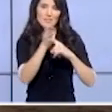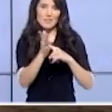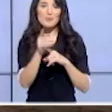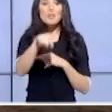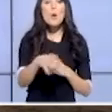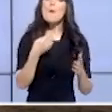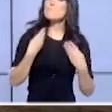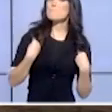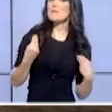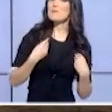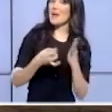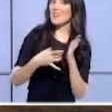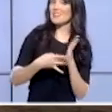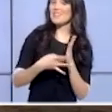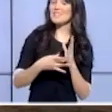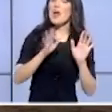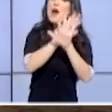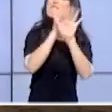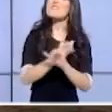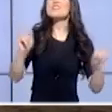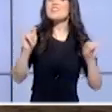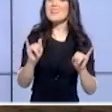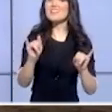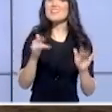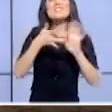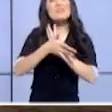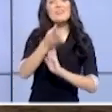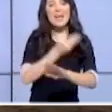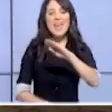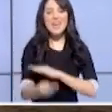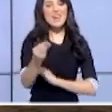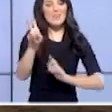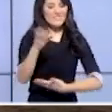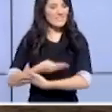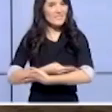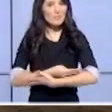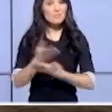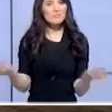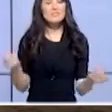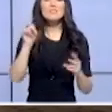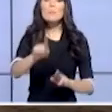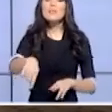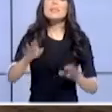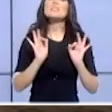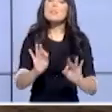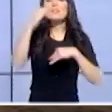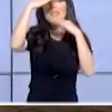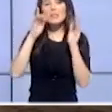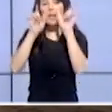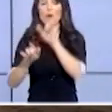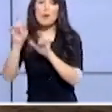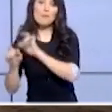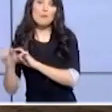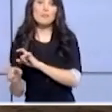y puedan vivir con garantías el feliz acontecimiento que supone la llegada de un hijo con especial atención a aquellas que se